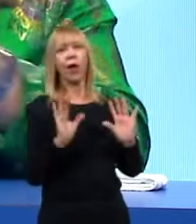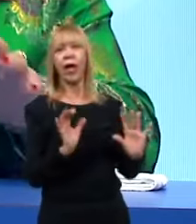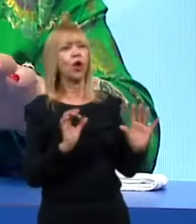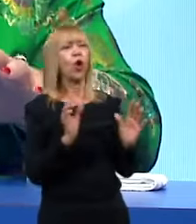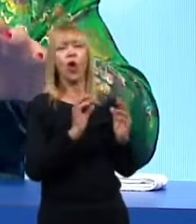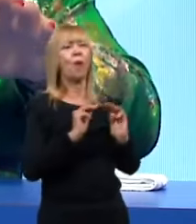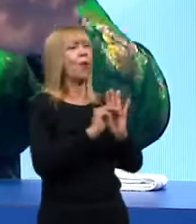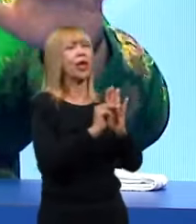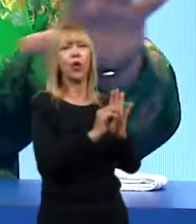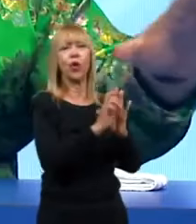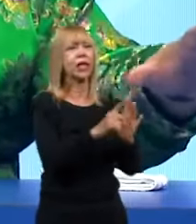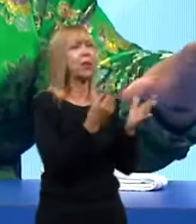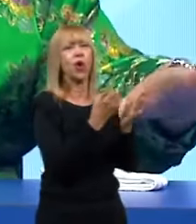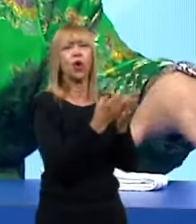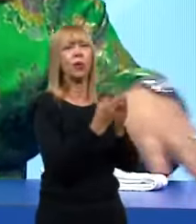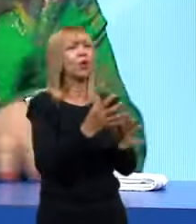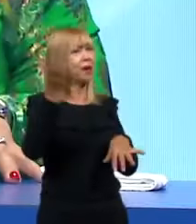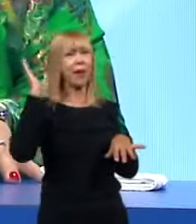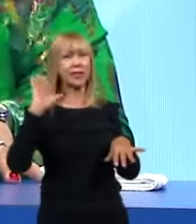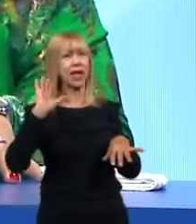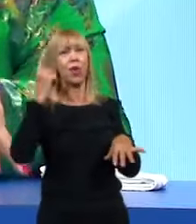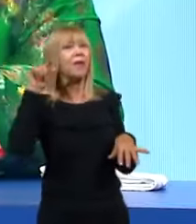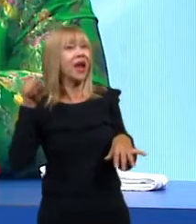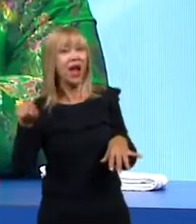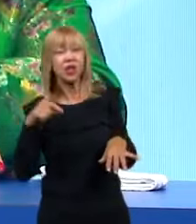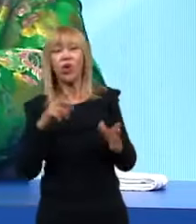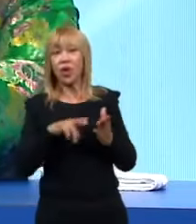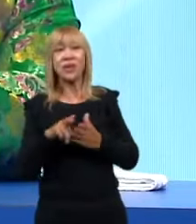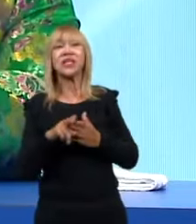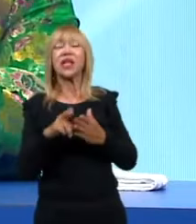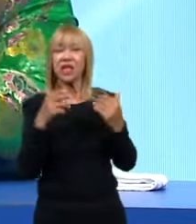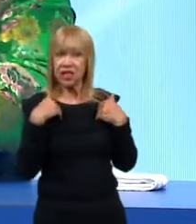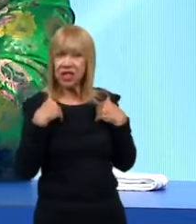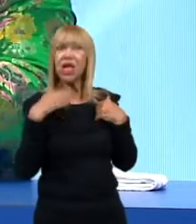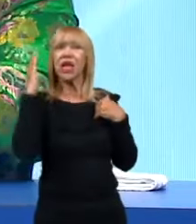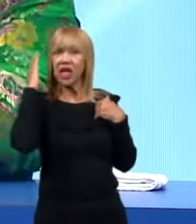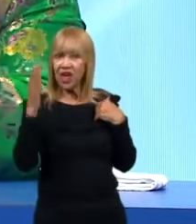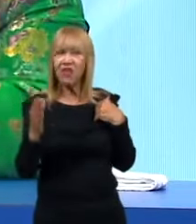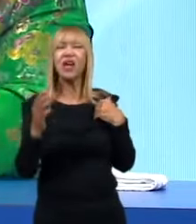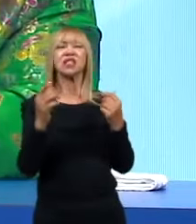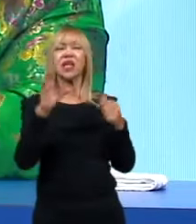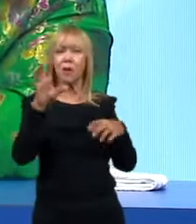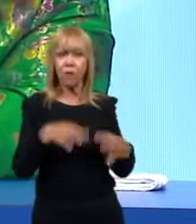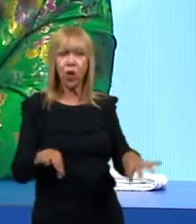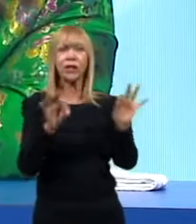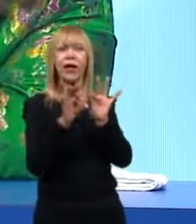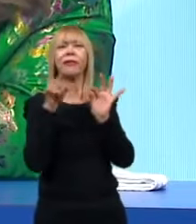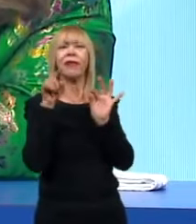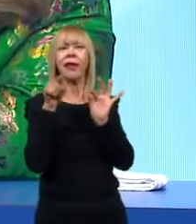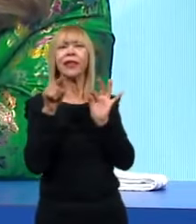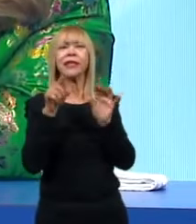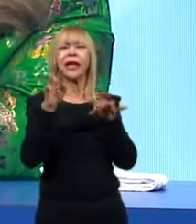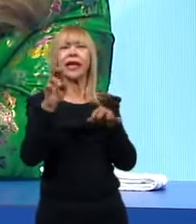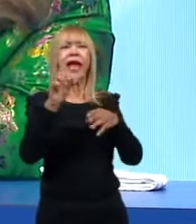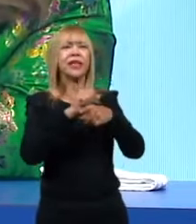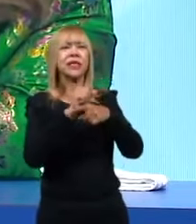modelos educativos o los modelos económicos del pasado. Para eso, la universidad tiene y va a ser pilar de esa